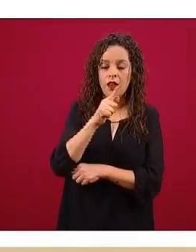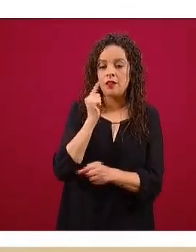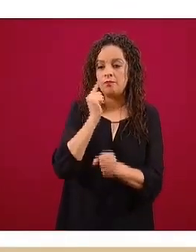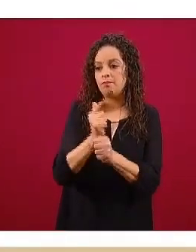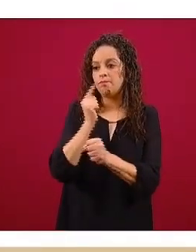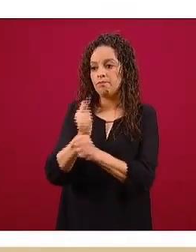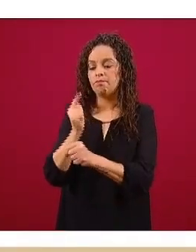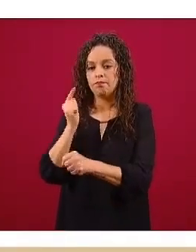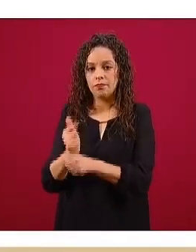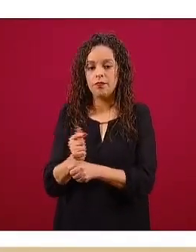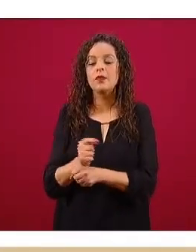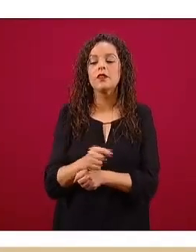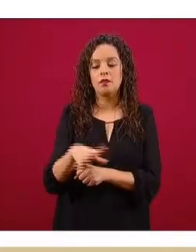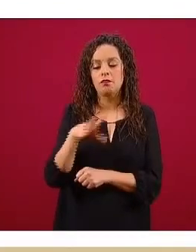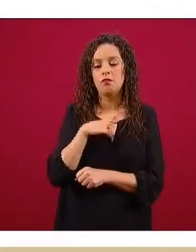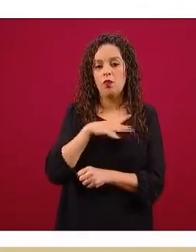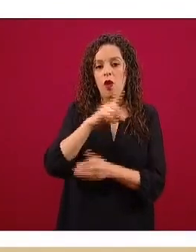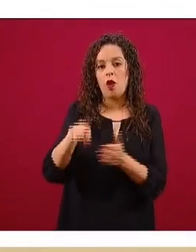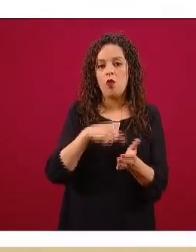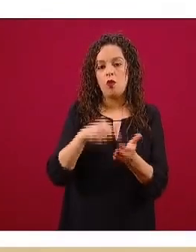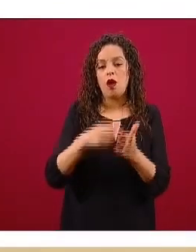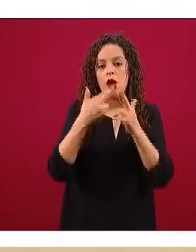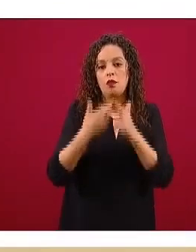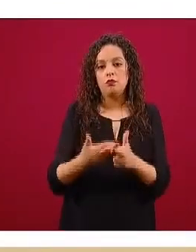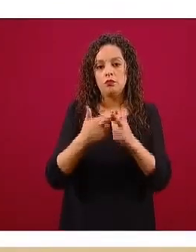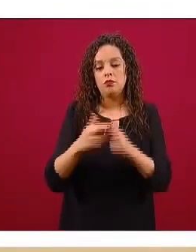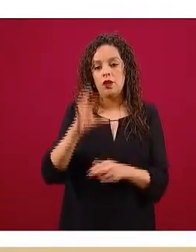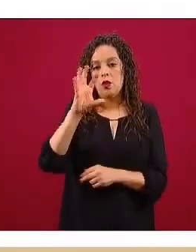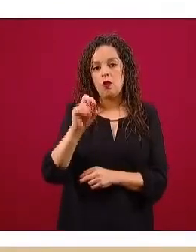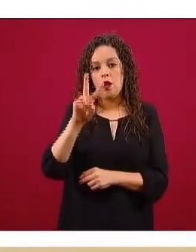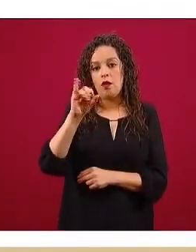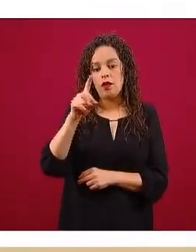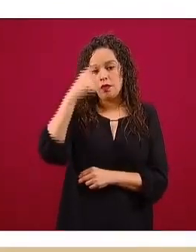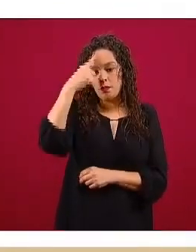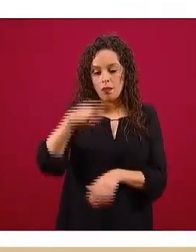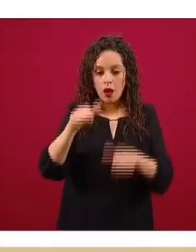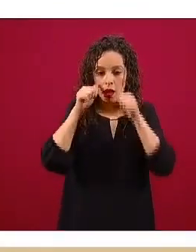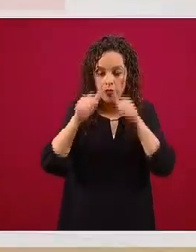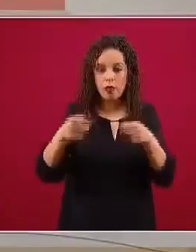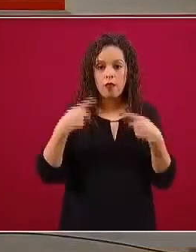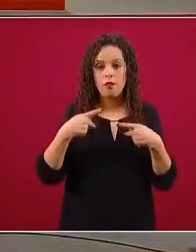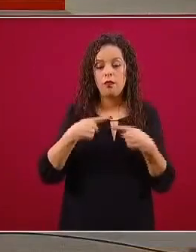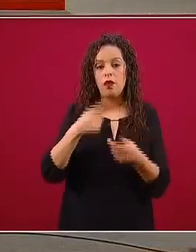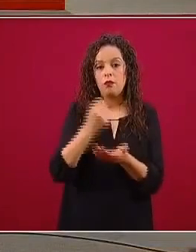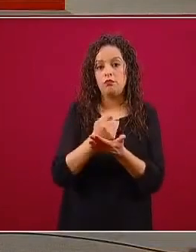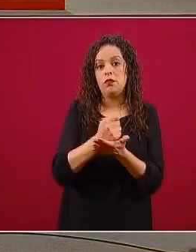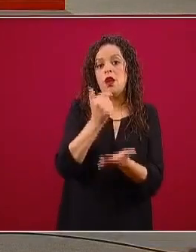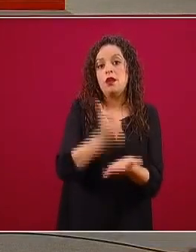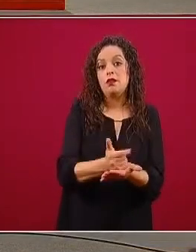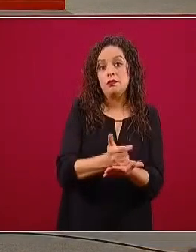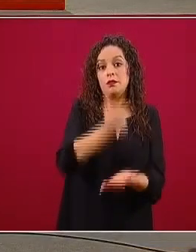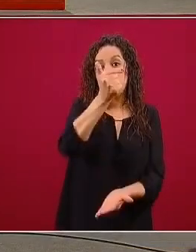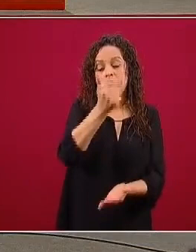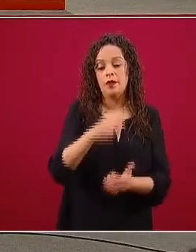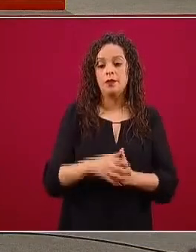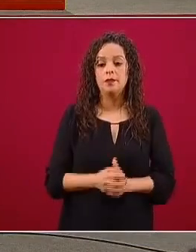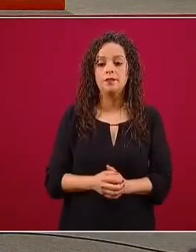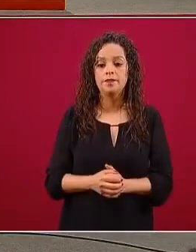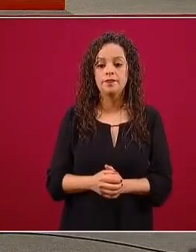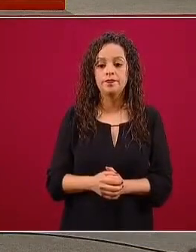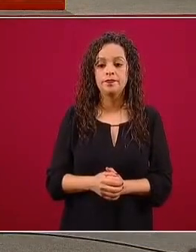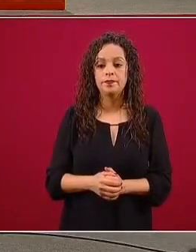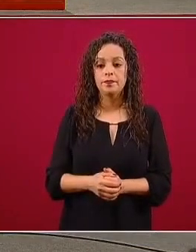marcha de unidades COVID necesarias para la atención de pacientes graves y pacientes críticos. Veamos ahora un siguiente